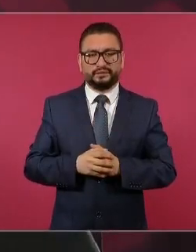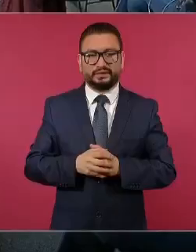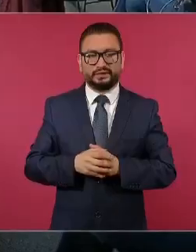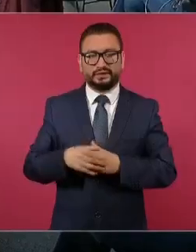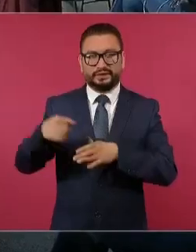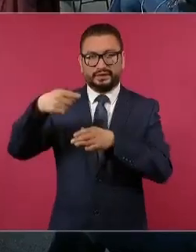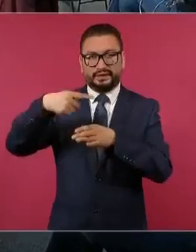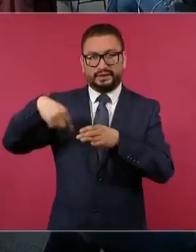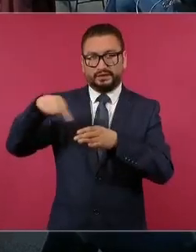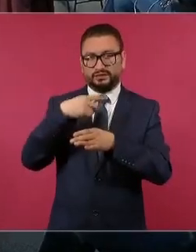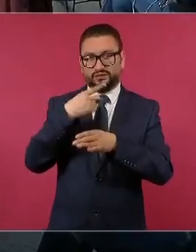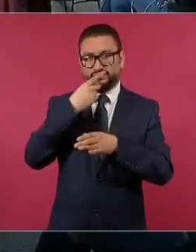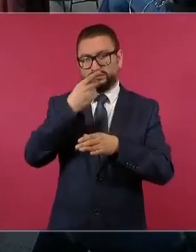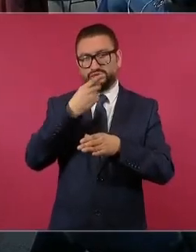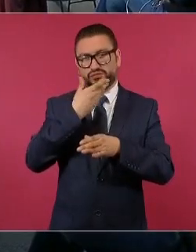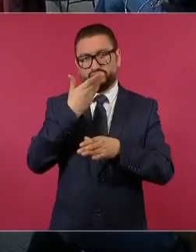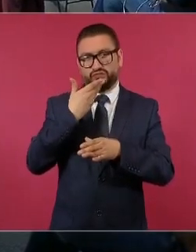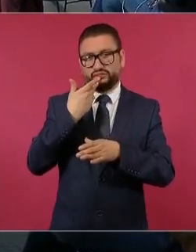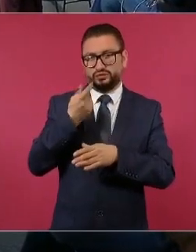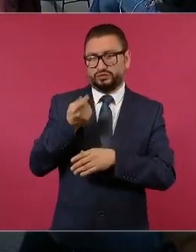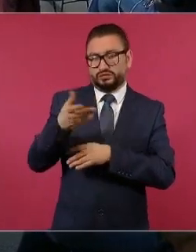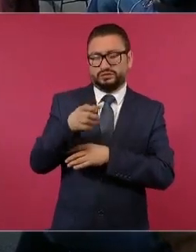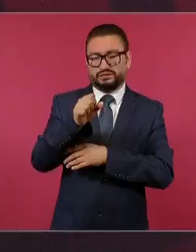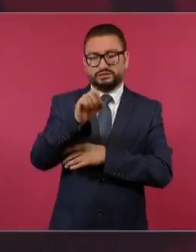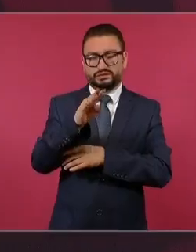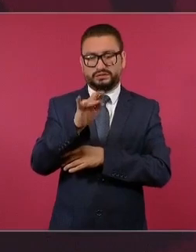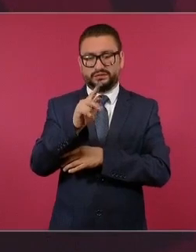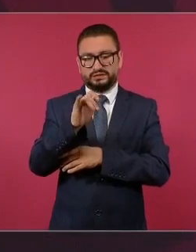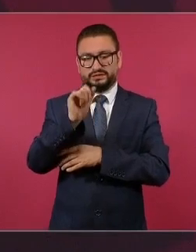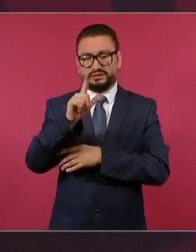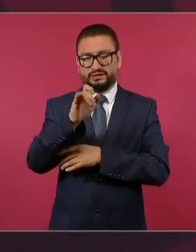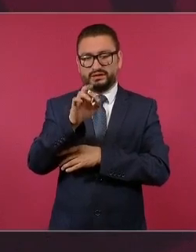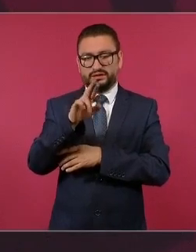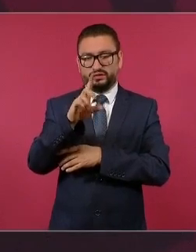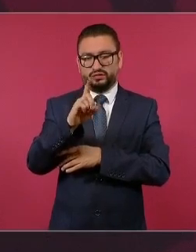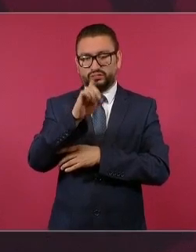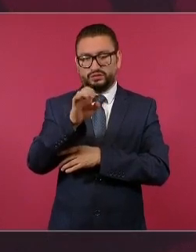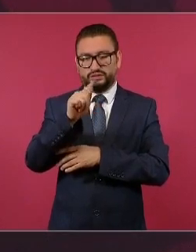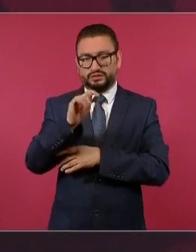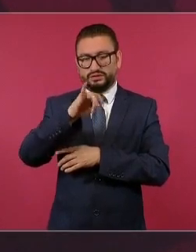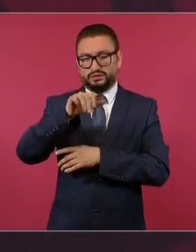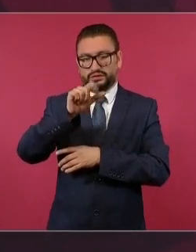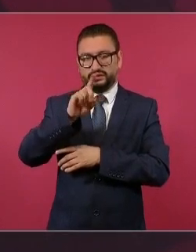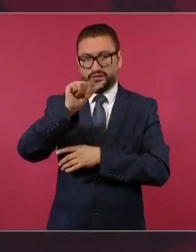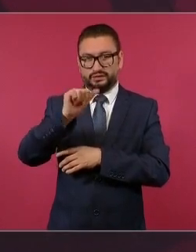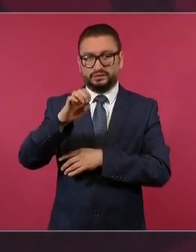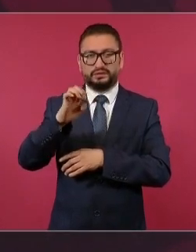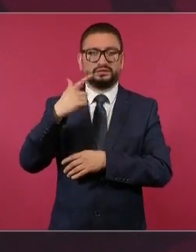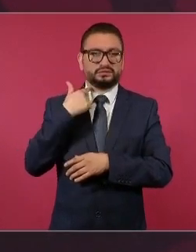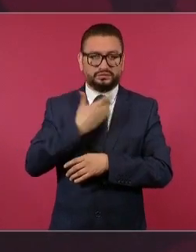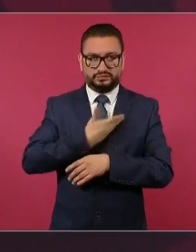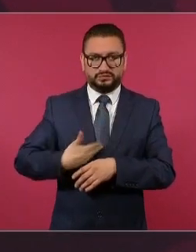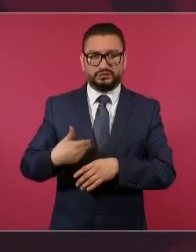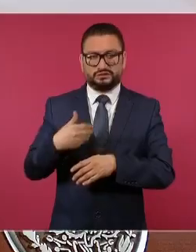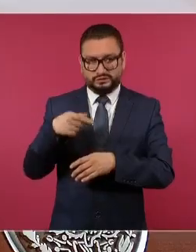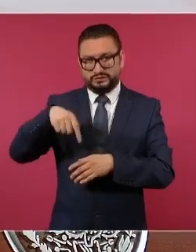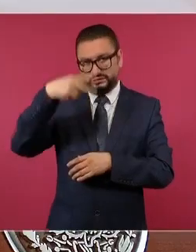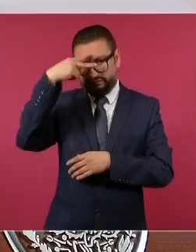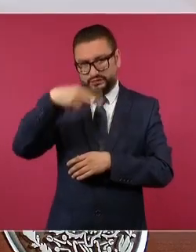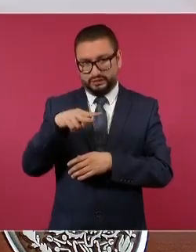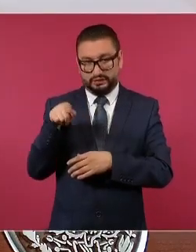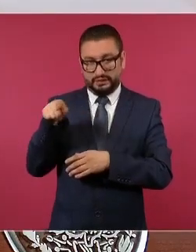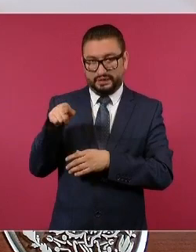escuchaba una frase atribuida a Sebastián Lerdo de Tejada, que fue presidente de